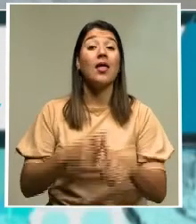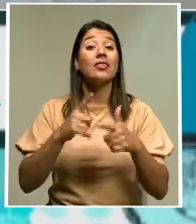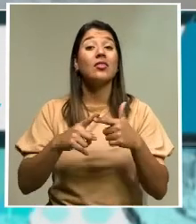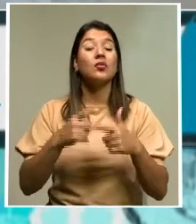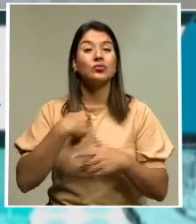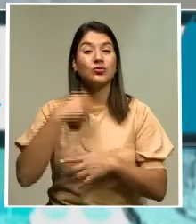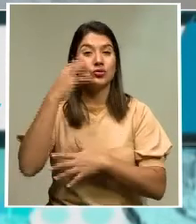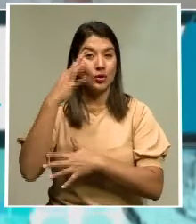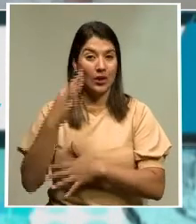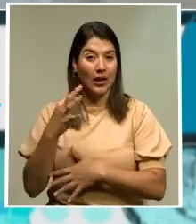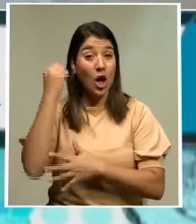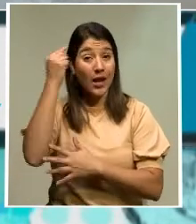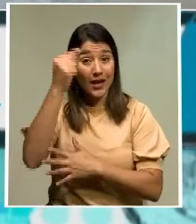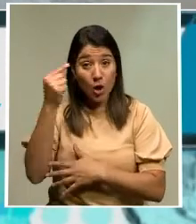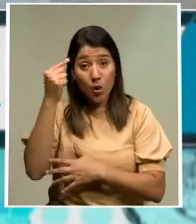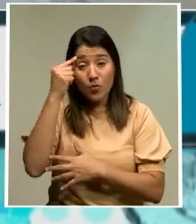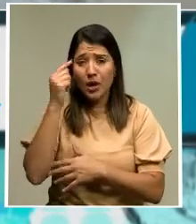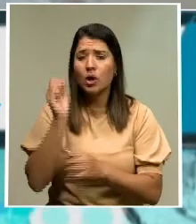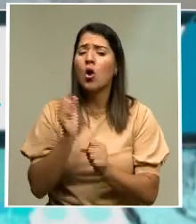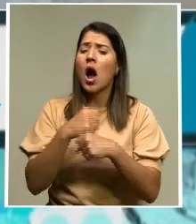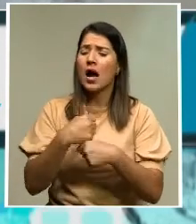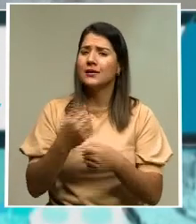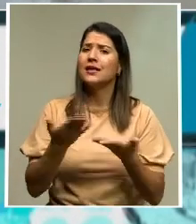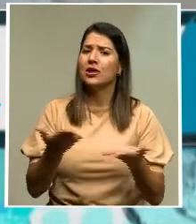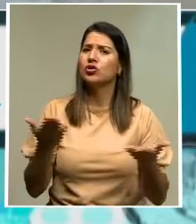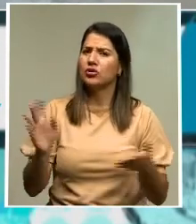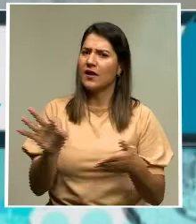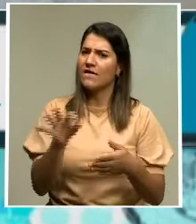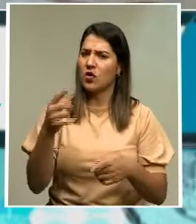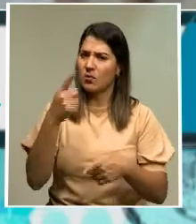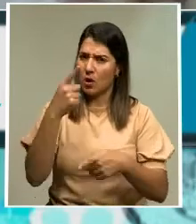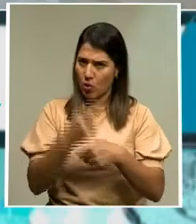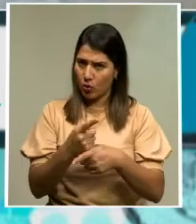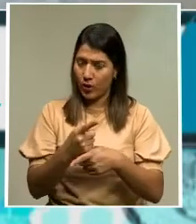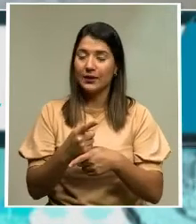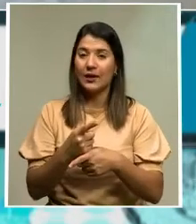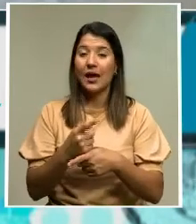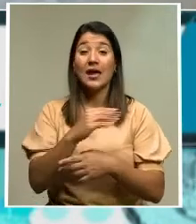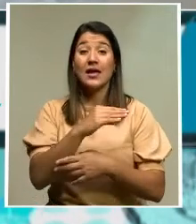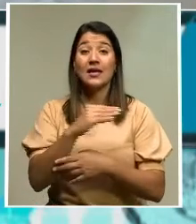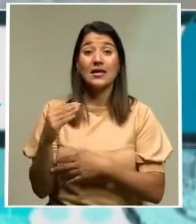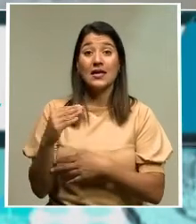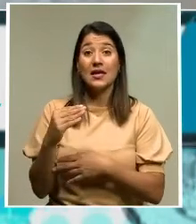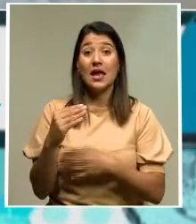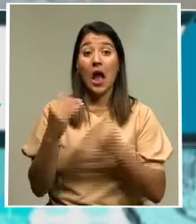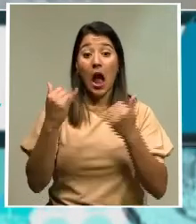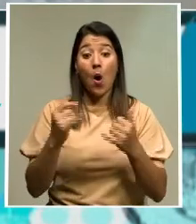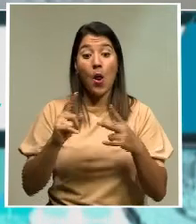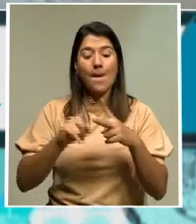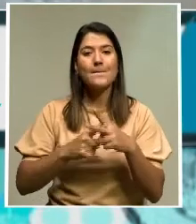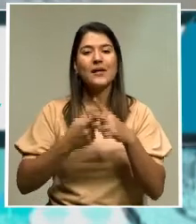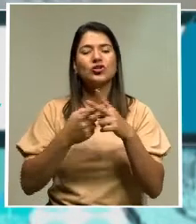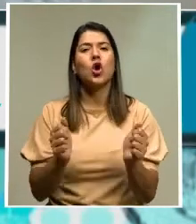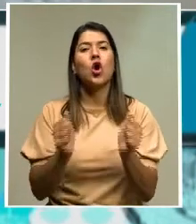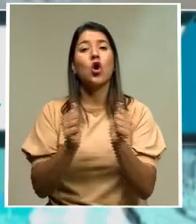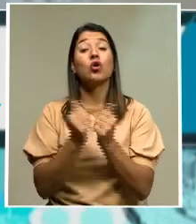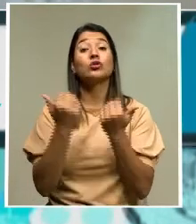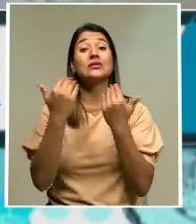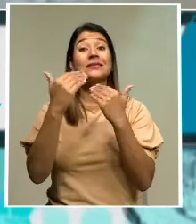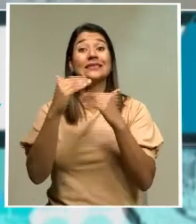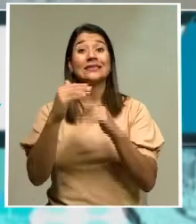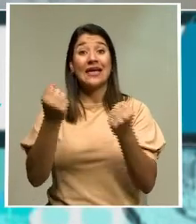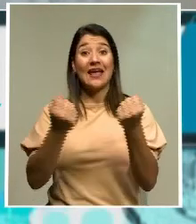que el gobierno lo está haciendo correctamente, finalmente comenzando con la restricción vehicular de fin de